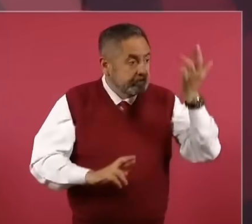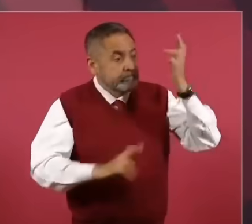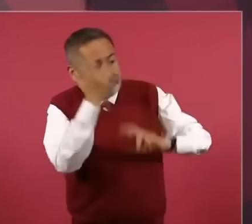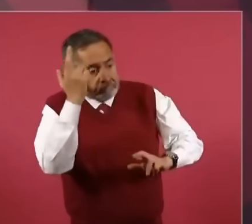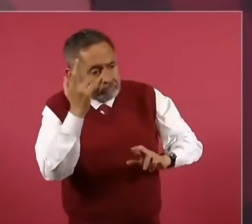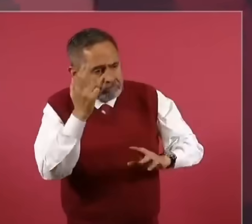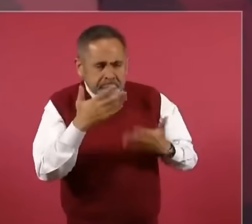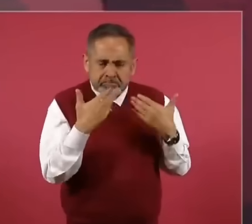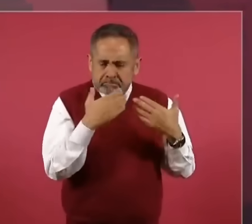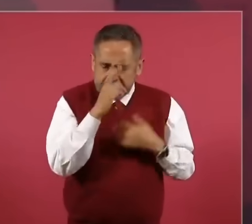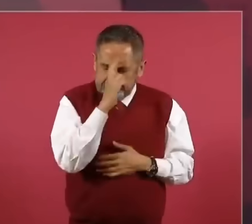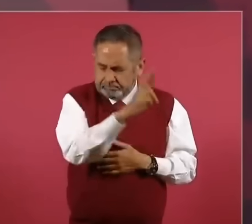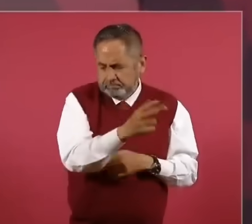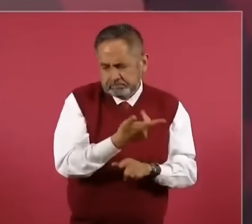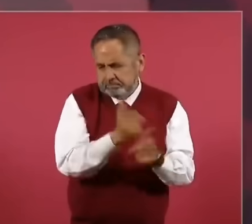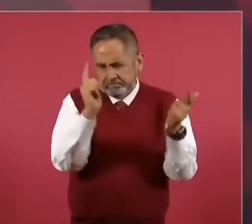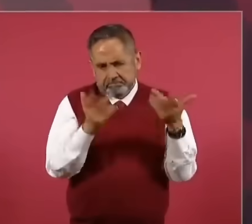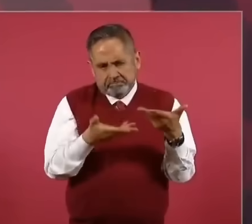libres,